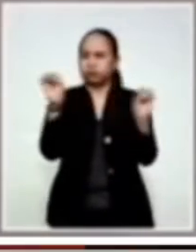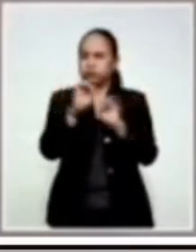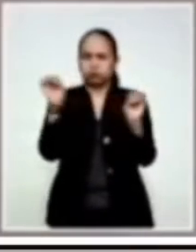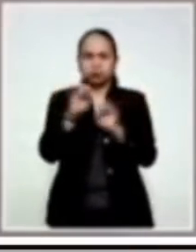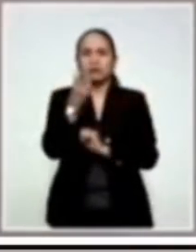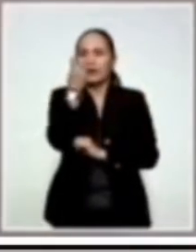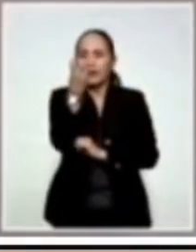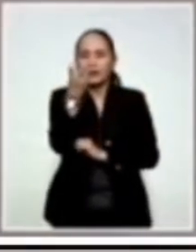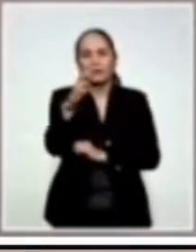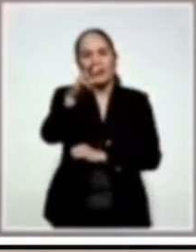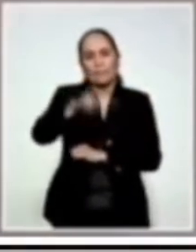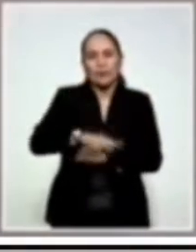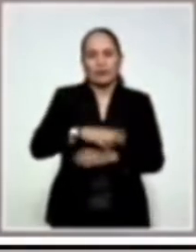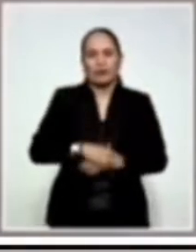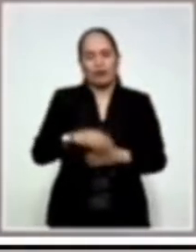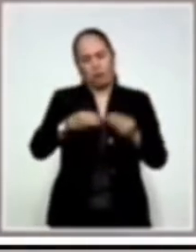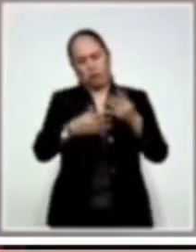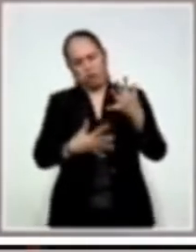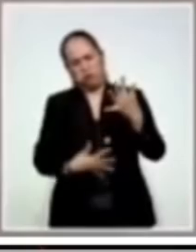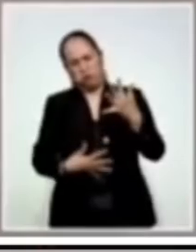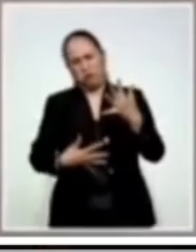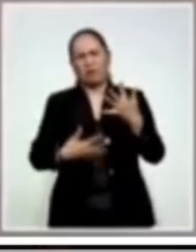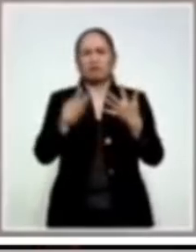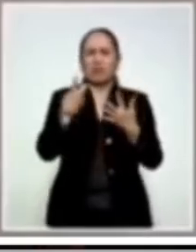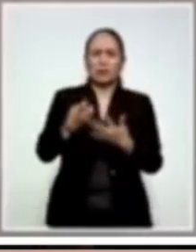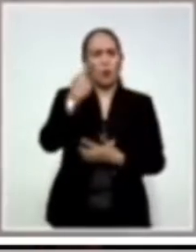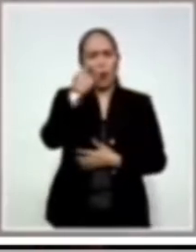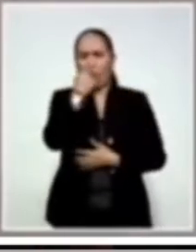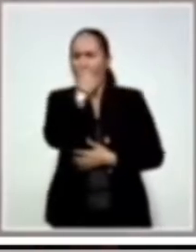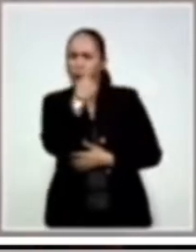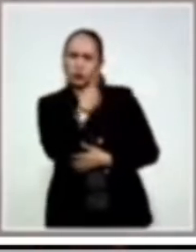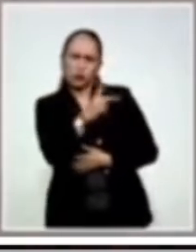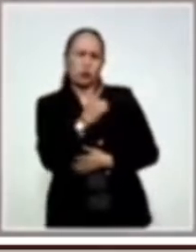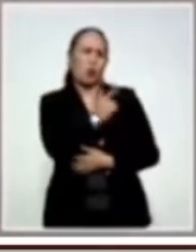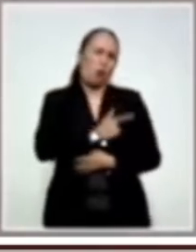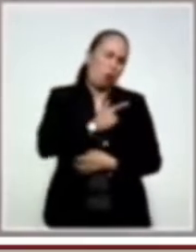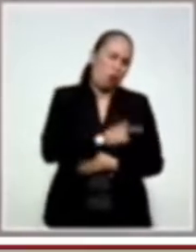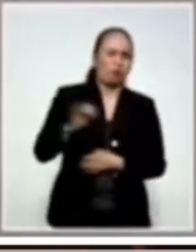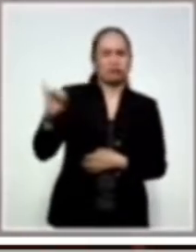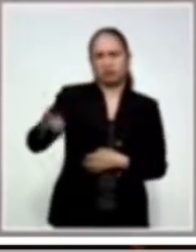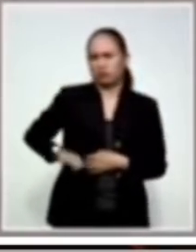la verdad. Lo demás no son sino posturas interesadas,